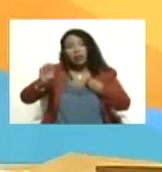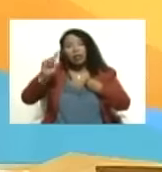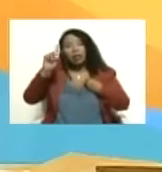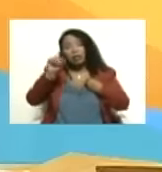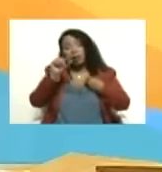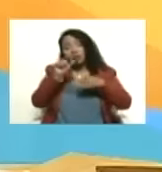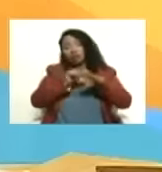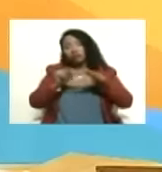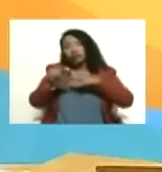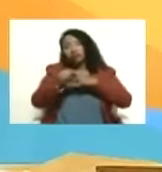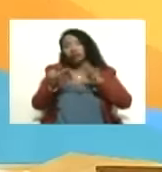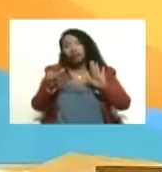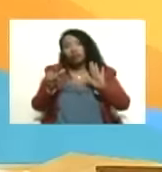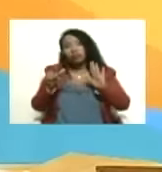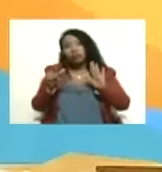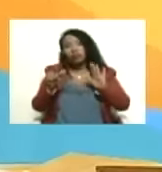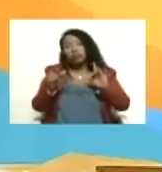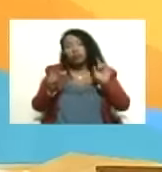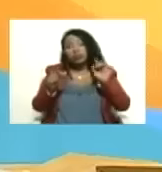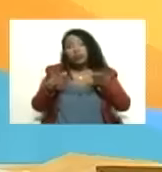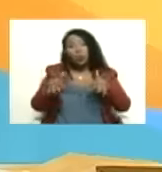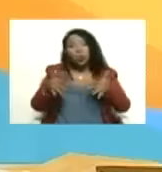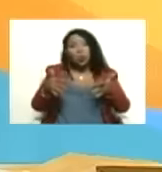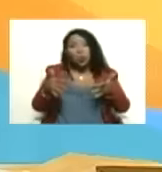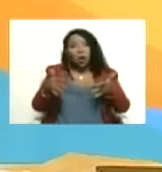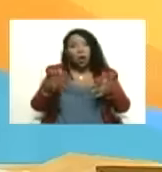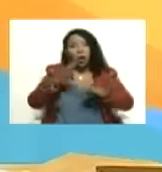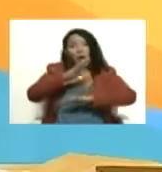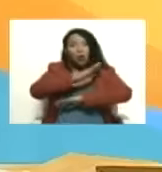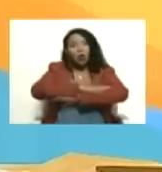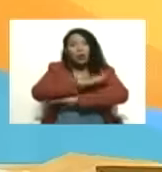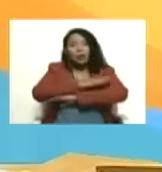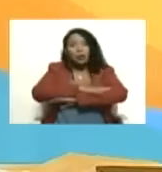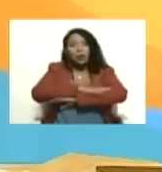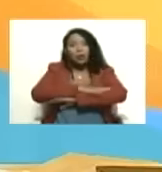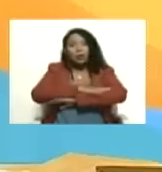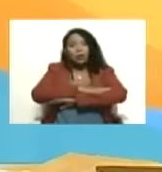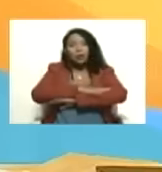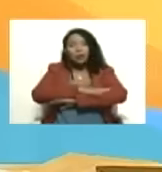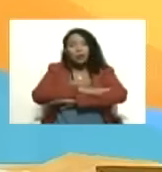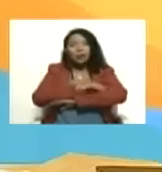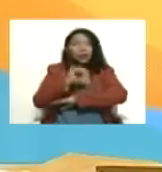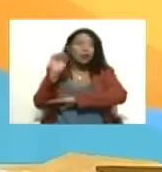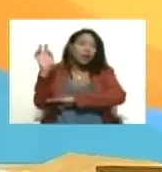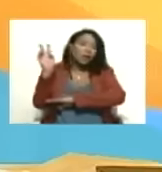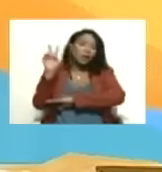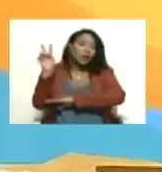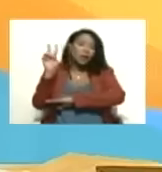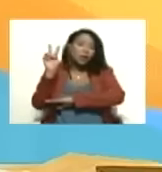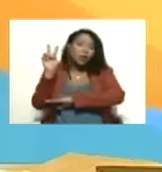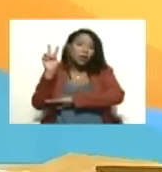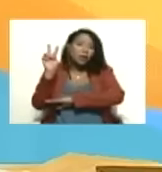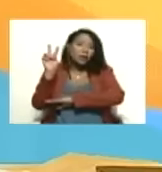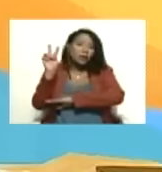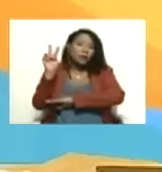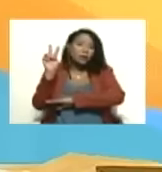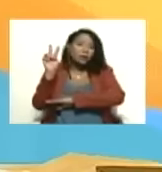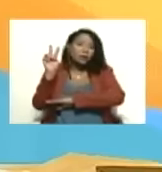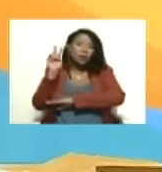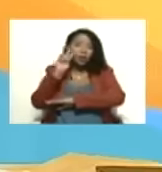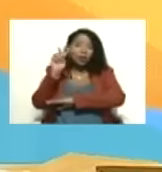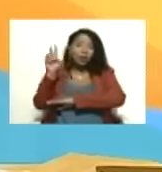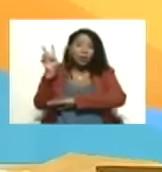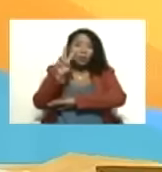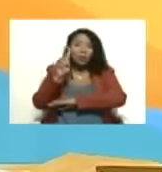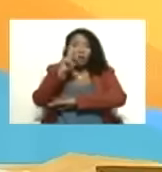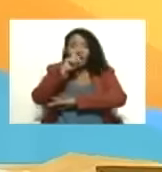Guyana Cuál ha sido la actitud la posición de Venezuela a lo largo de estos 22 años